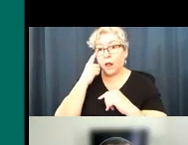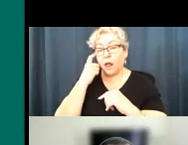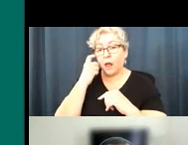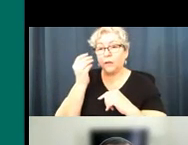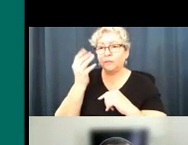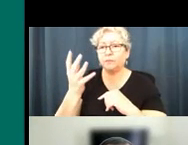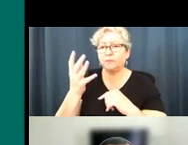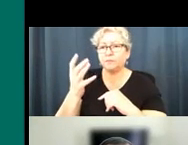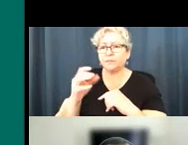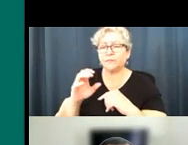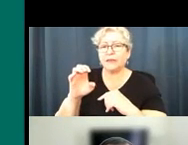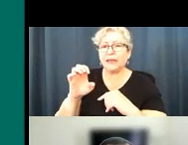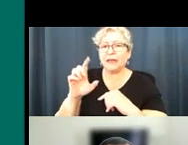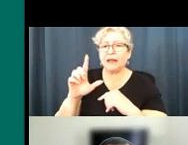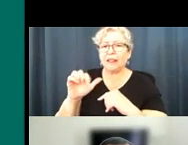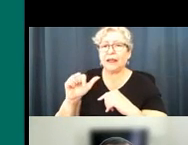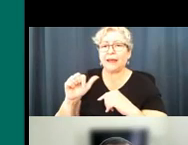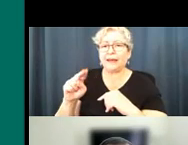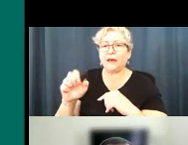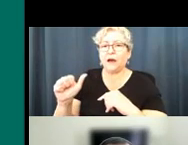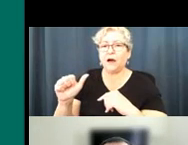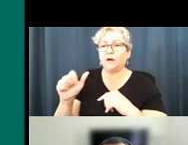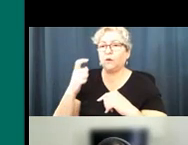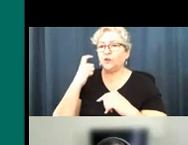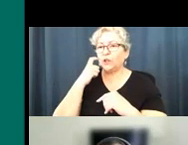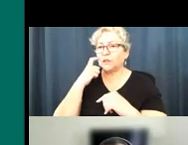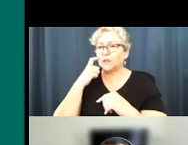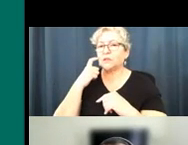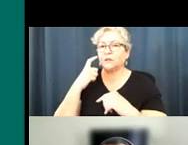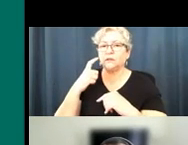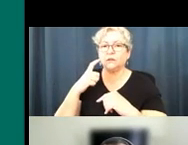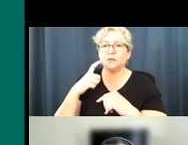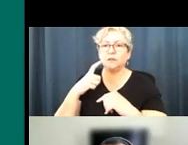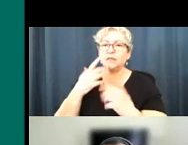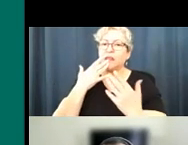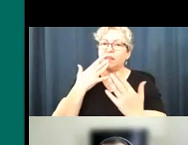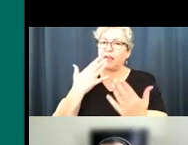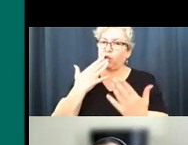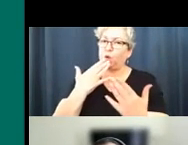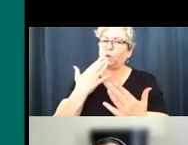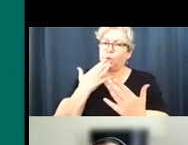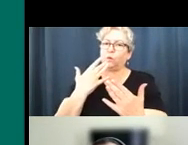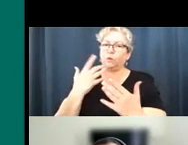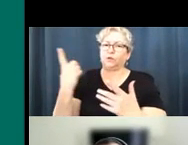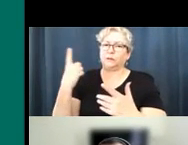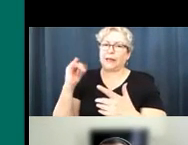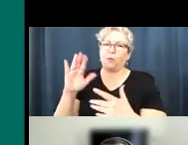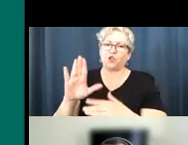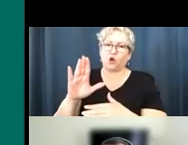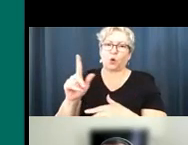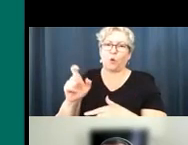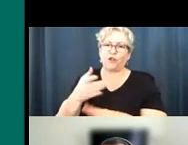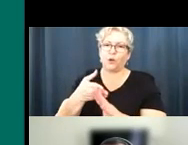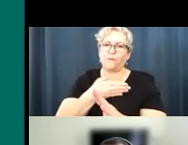solamente quería decir que Elena, que dice que muchas gracias. Muchas gracias. Antes de que